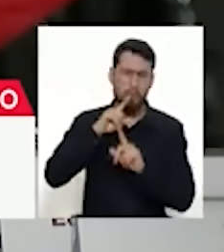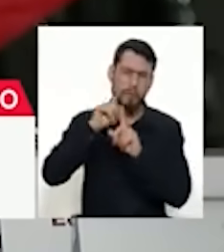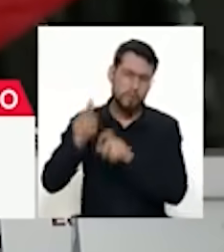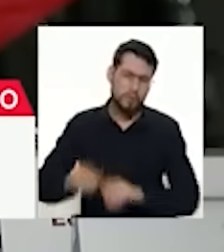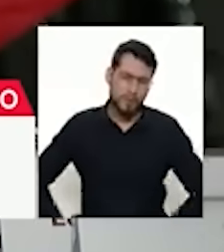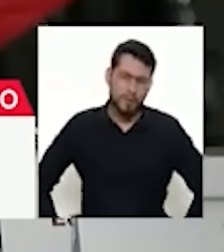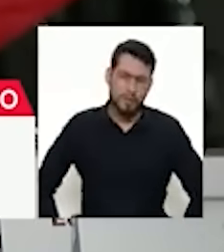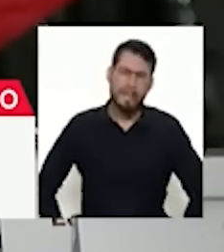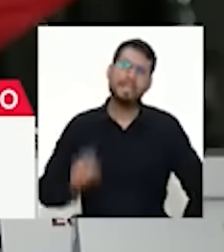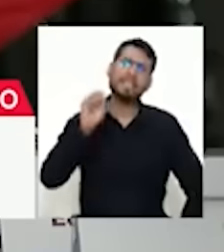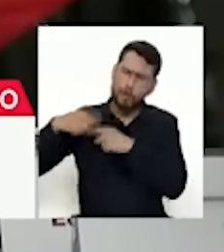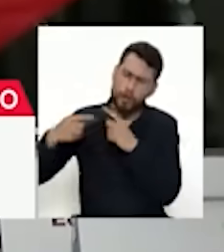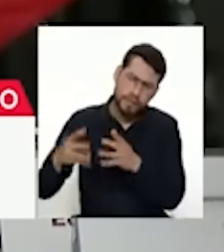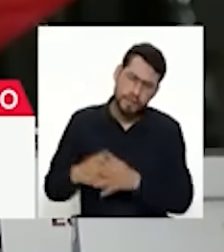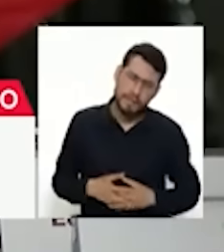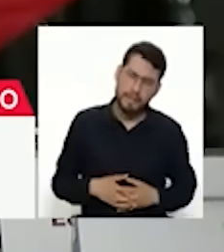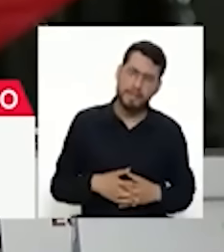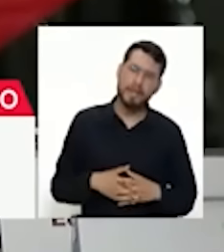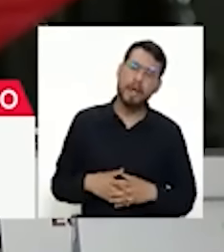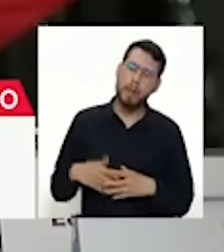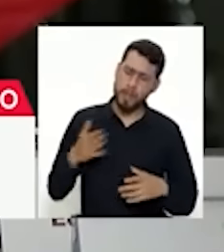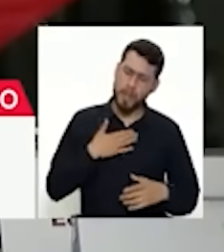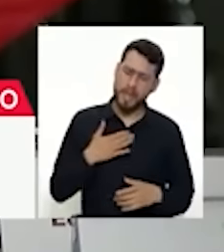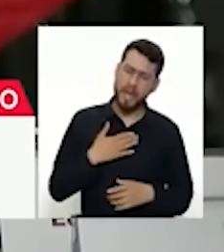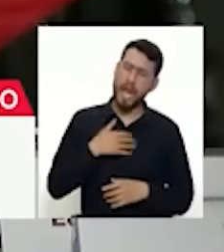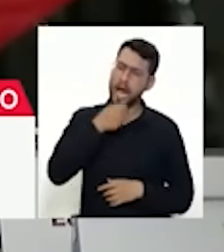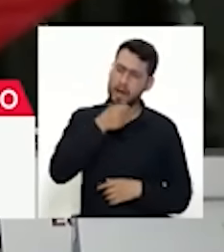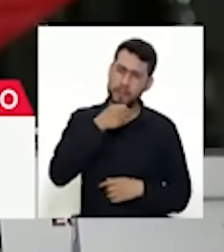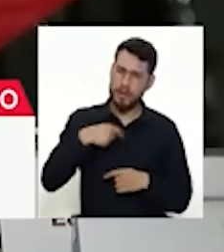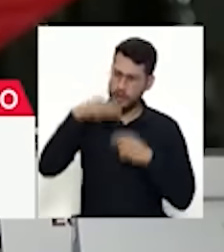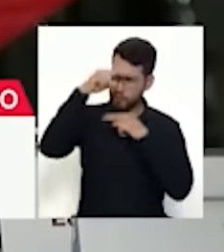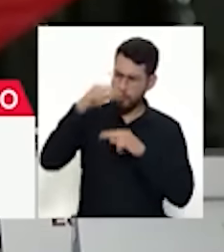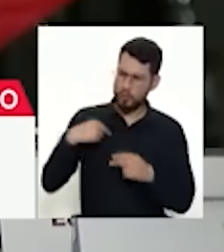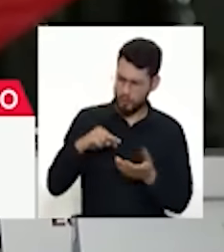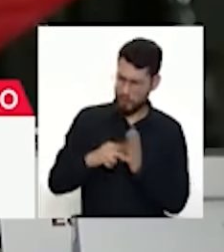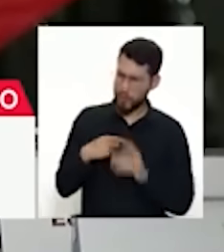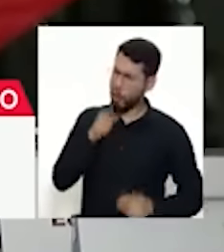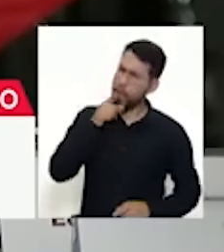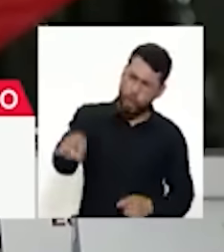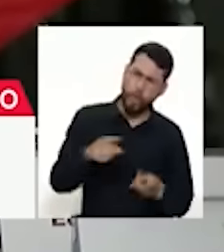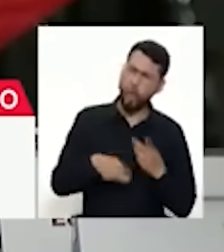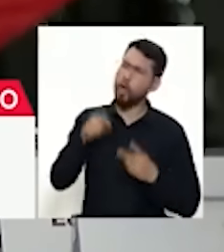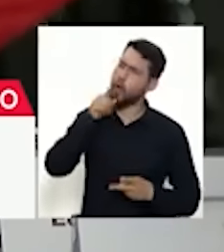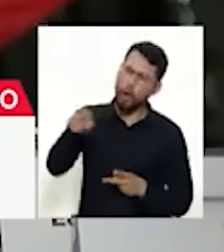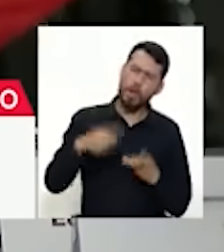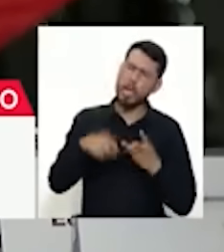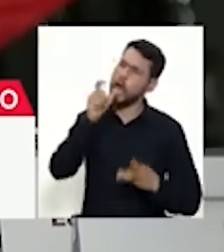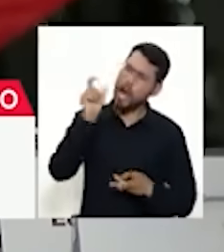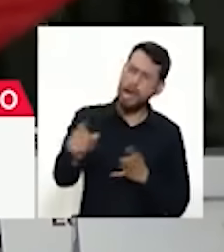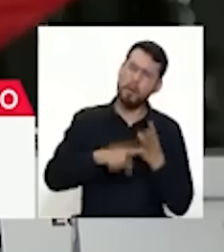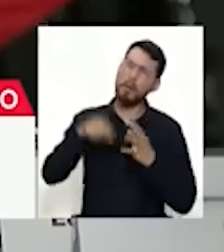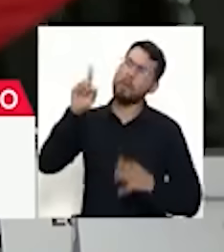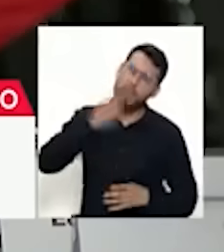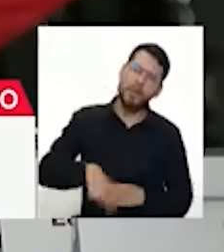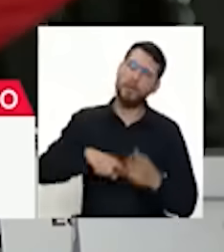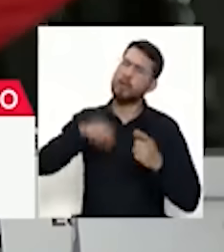demás si todos los días a través de mis micrófonos y mis cámaras te insulto te difam te miento te insulto te